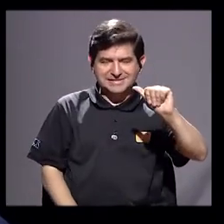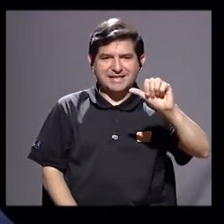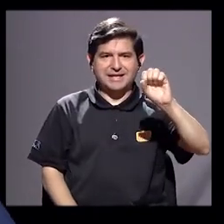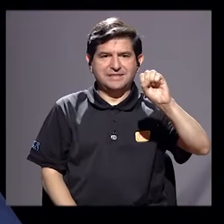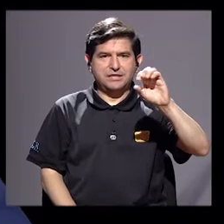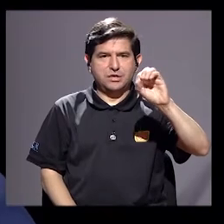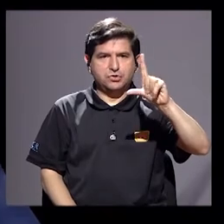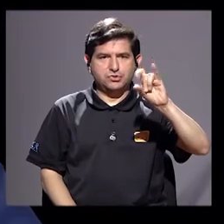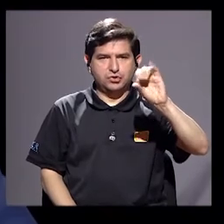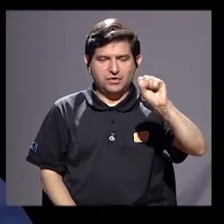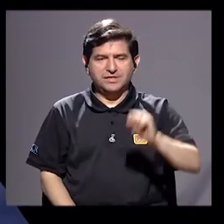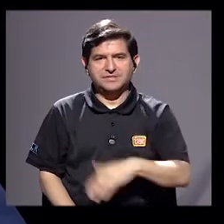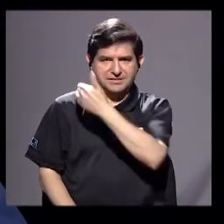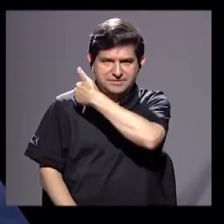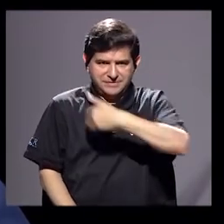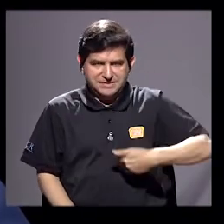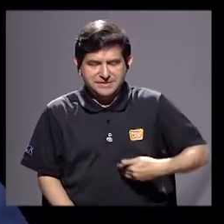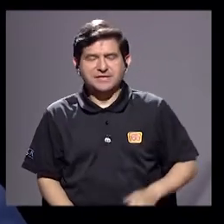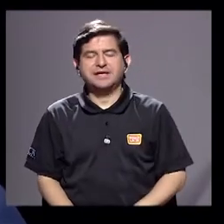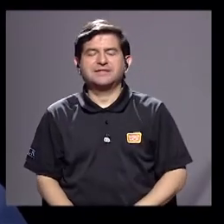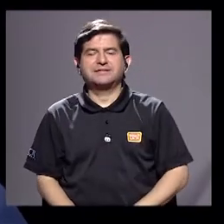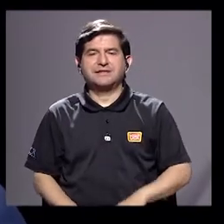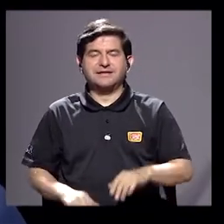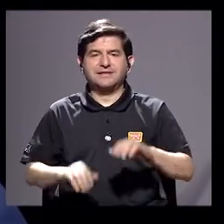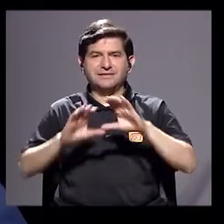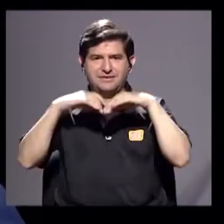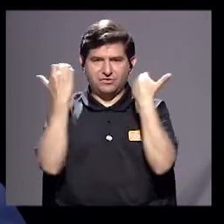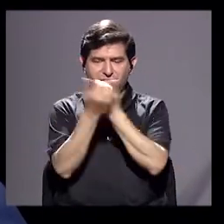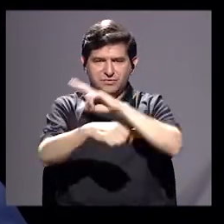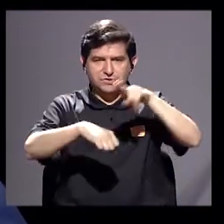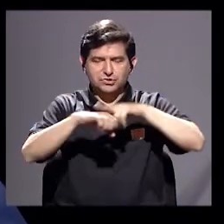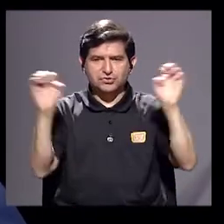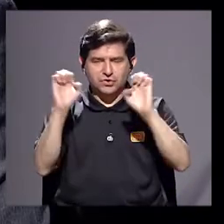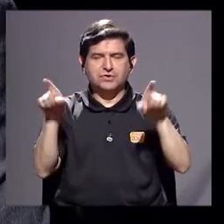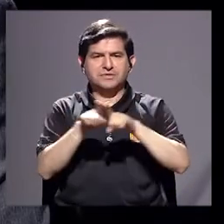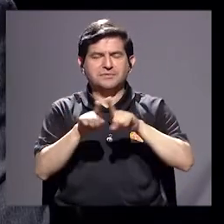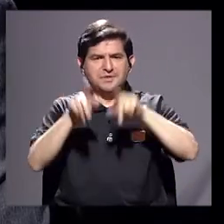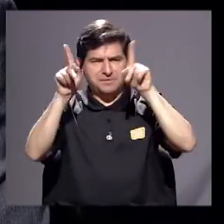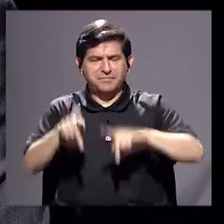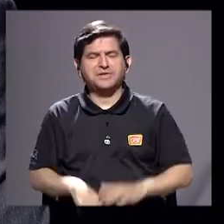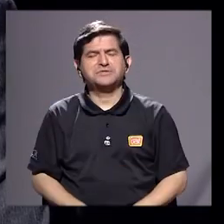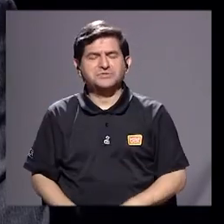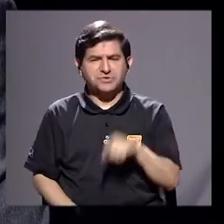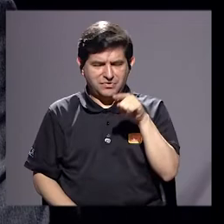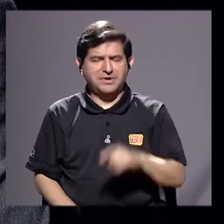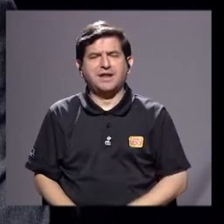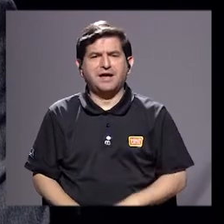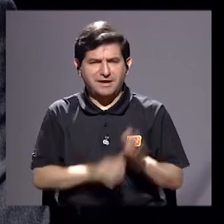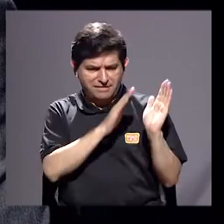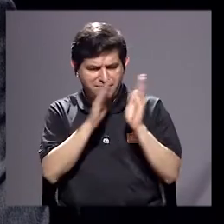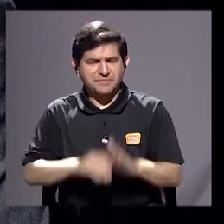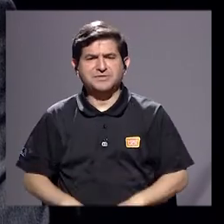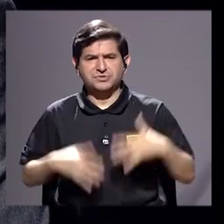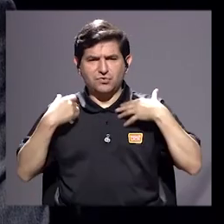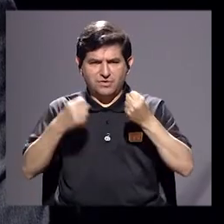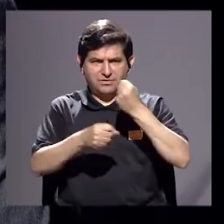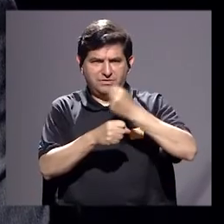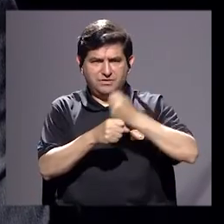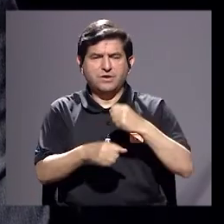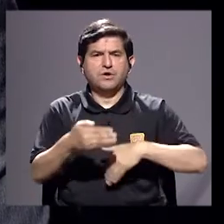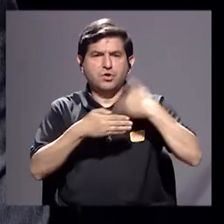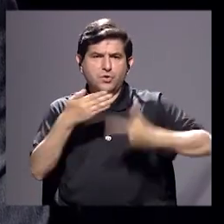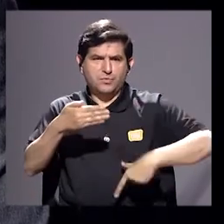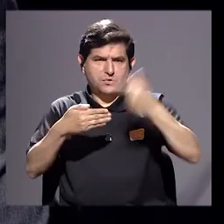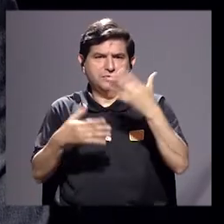quien es el presidente de la comisión de nacional de emergencias pero además también un hombre formado en salud ocupacional y con una mezcla con un posgrado muy